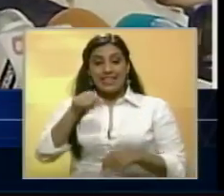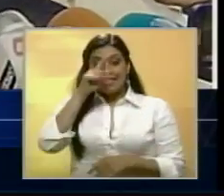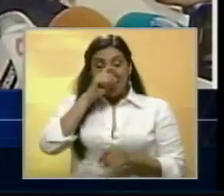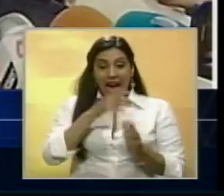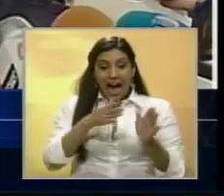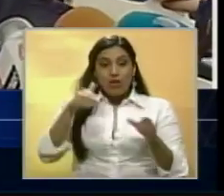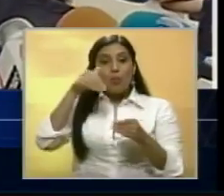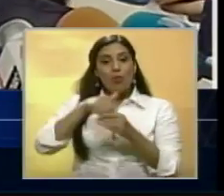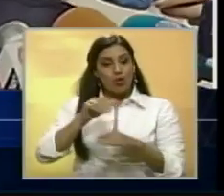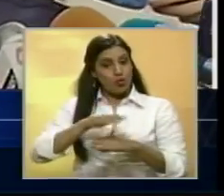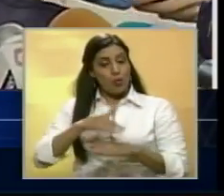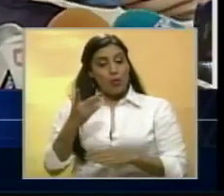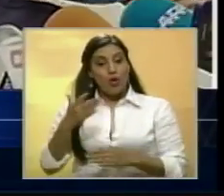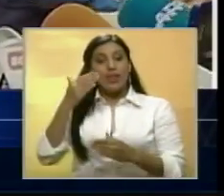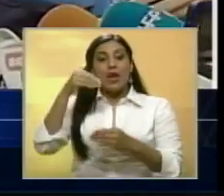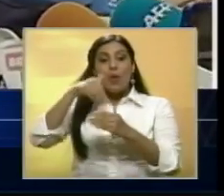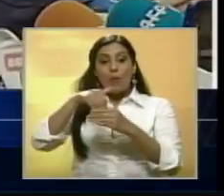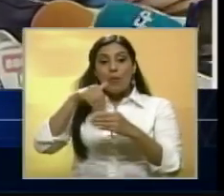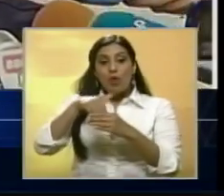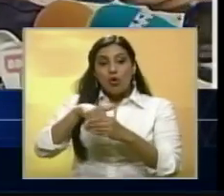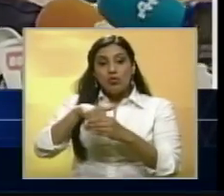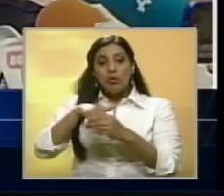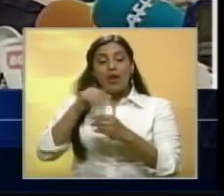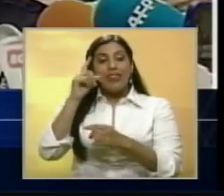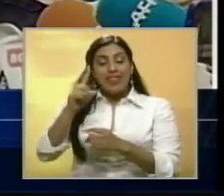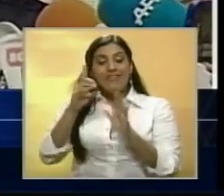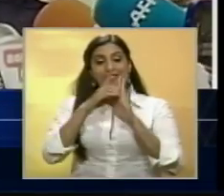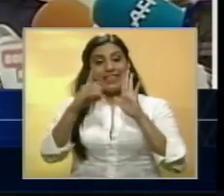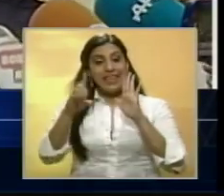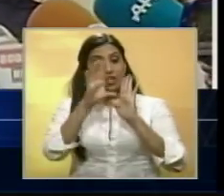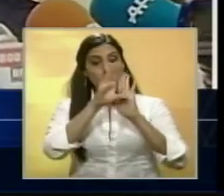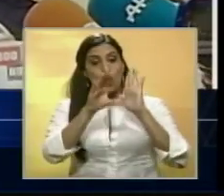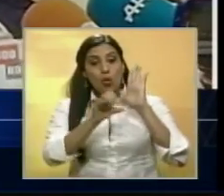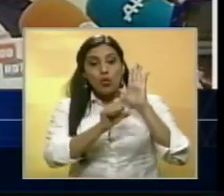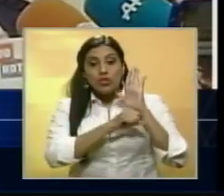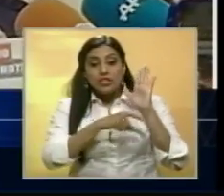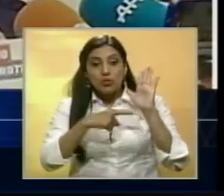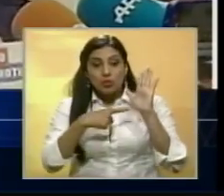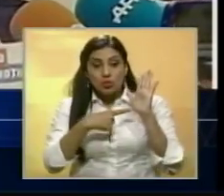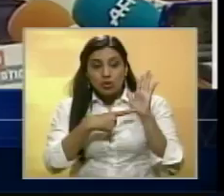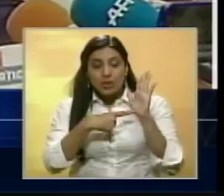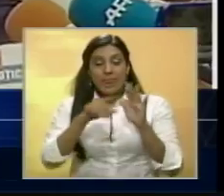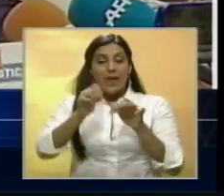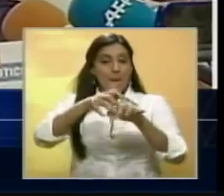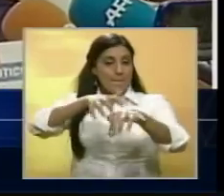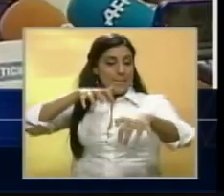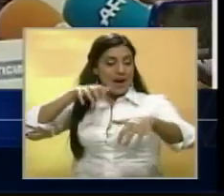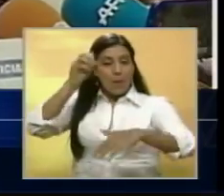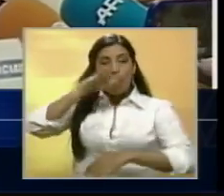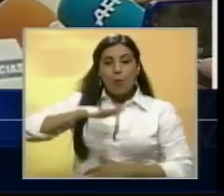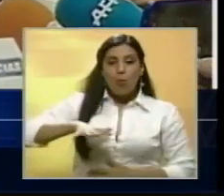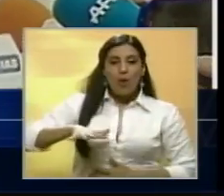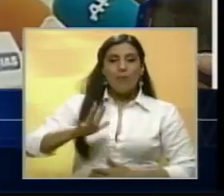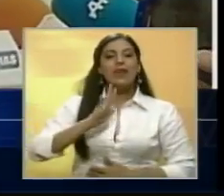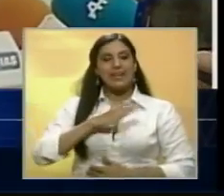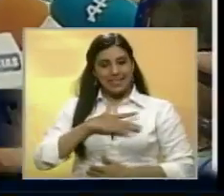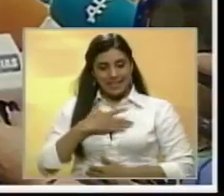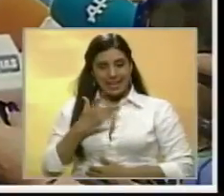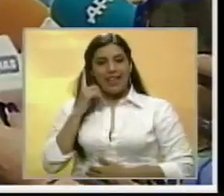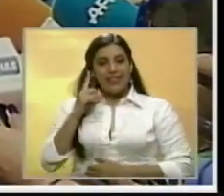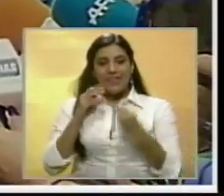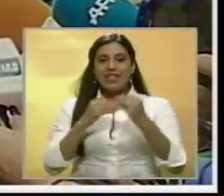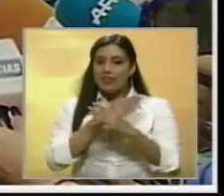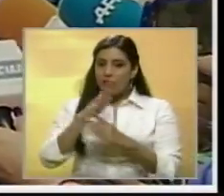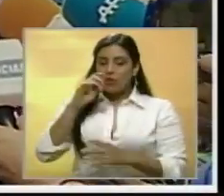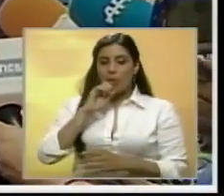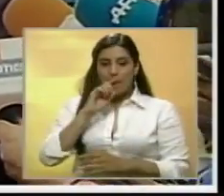año, porque el revocatorio es un derecho constitucional la mayoría del pueblo venezolano quiere que haya Bien, esas